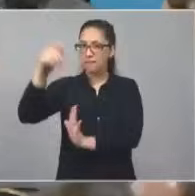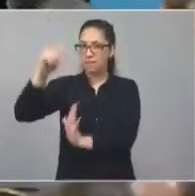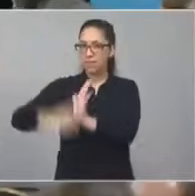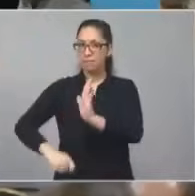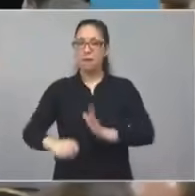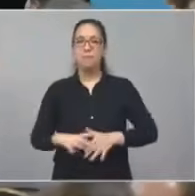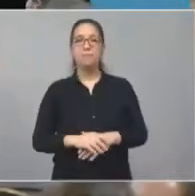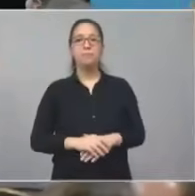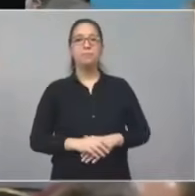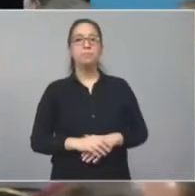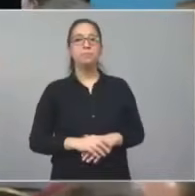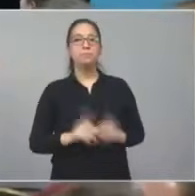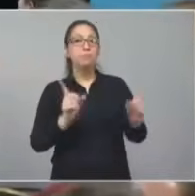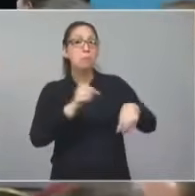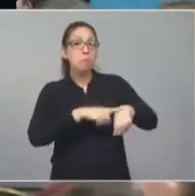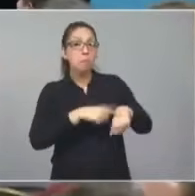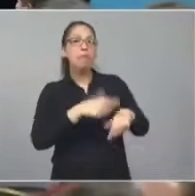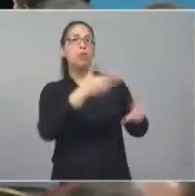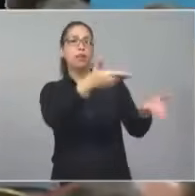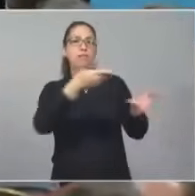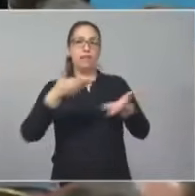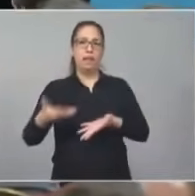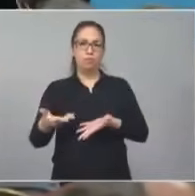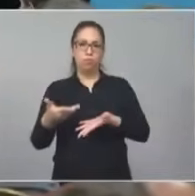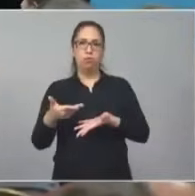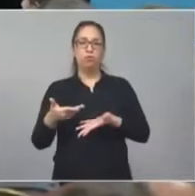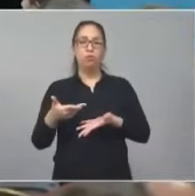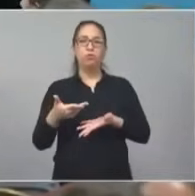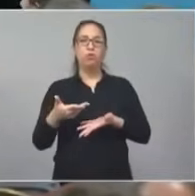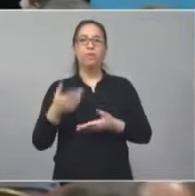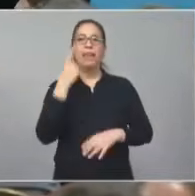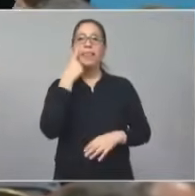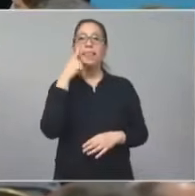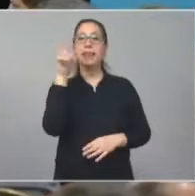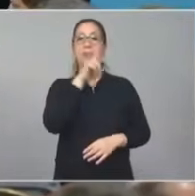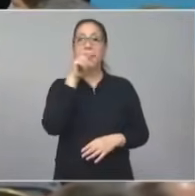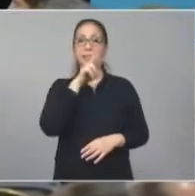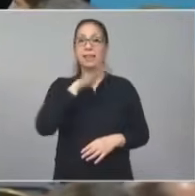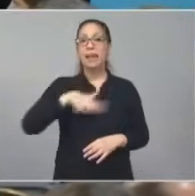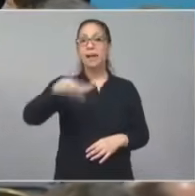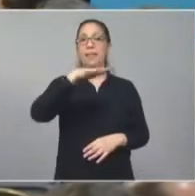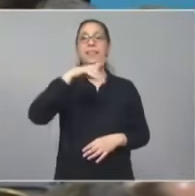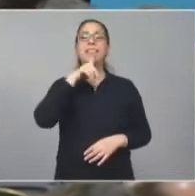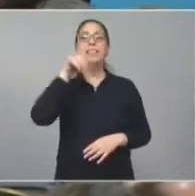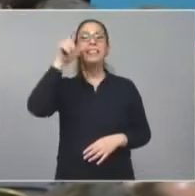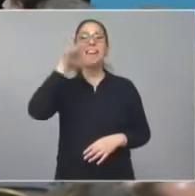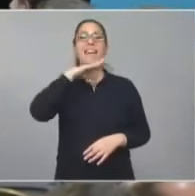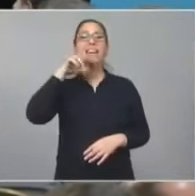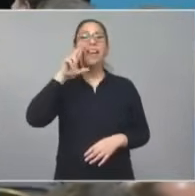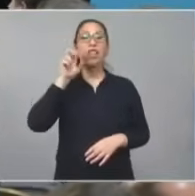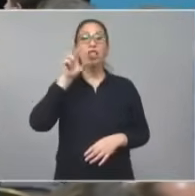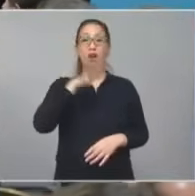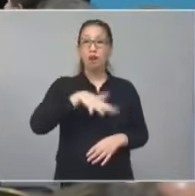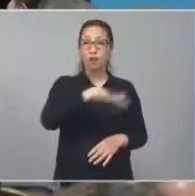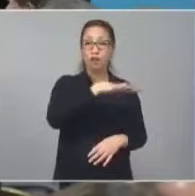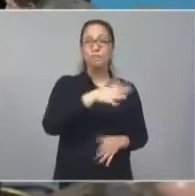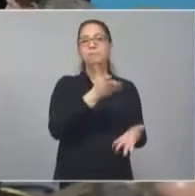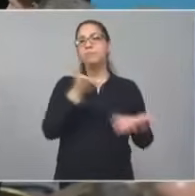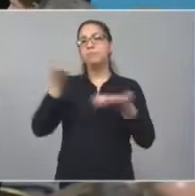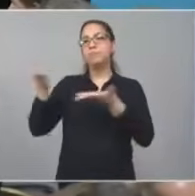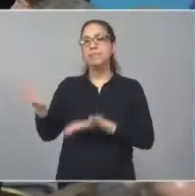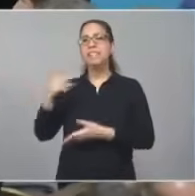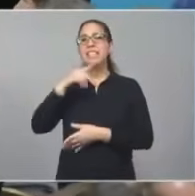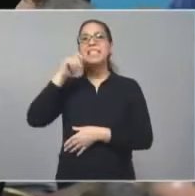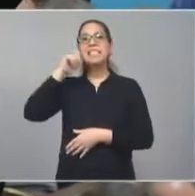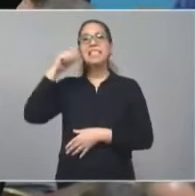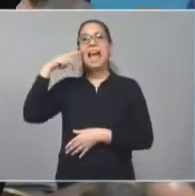firma. Mientras tanto, invitamos a la intendenta de Carlos Tejedor, María Celia